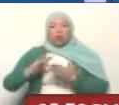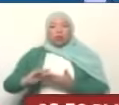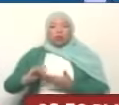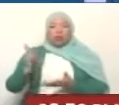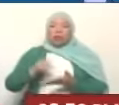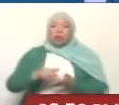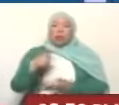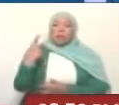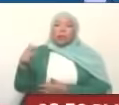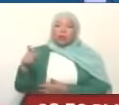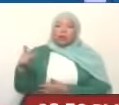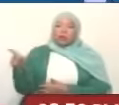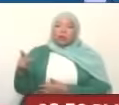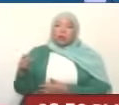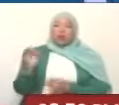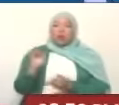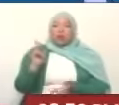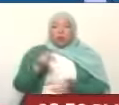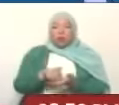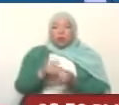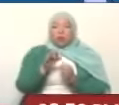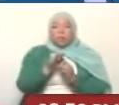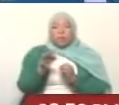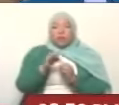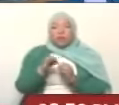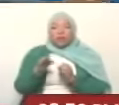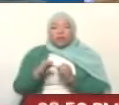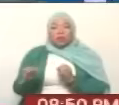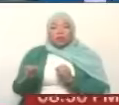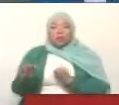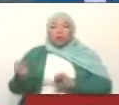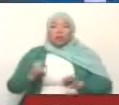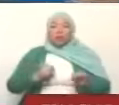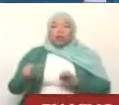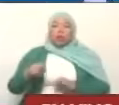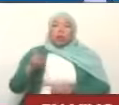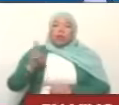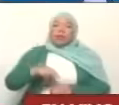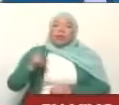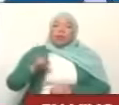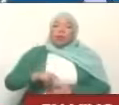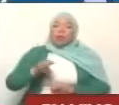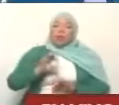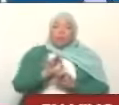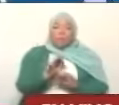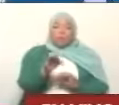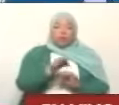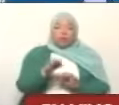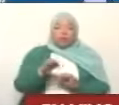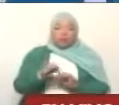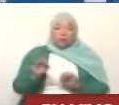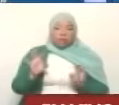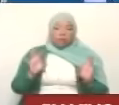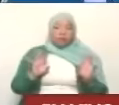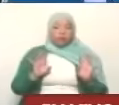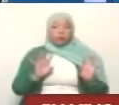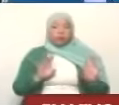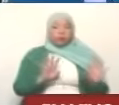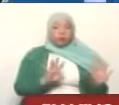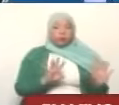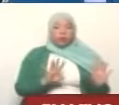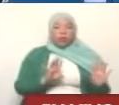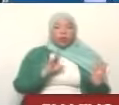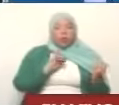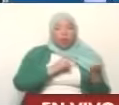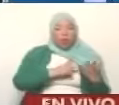su parroquia, en su municipio, a nivel local, sin mover gente de ningún otro municipio y localidad. Ese es un